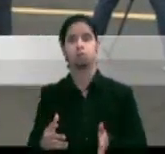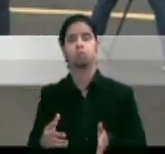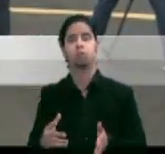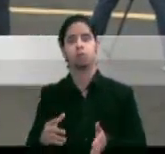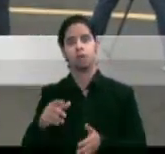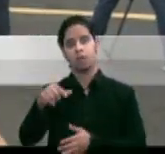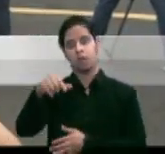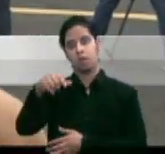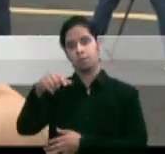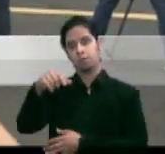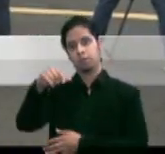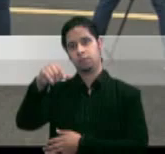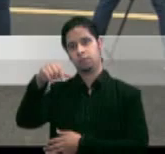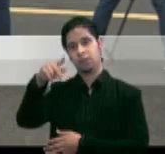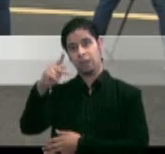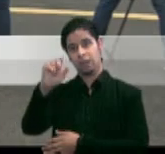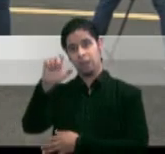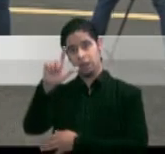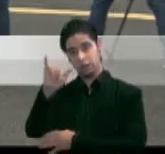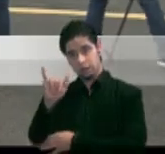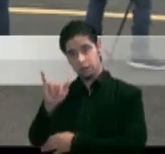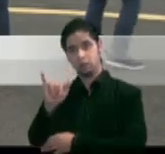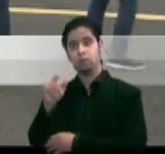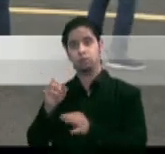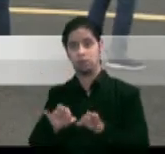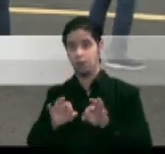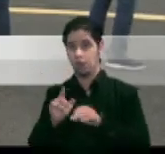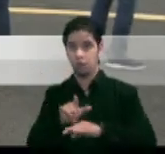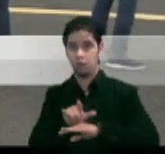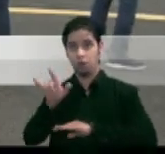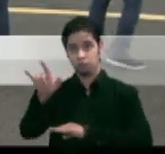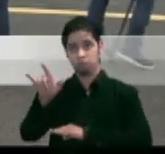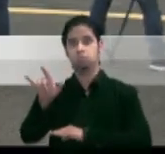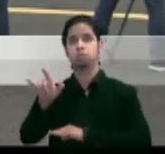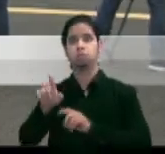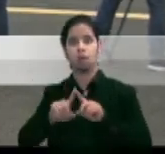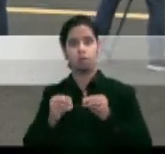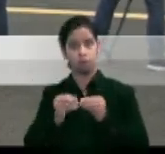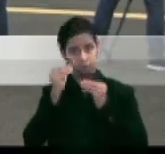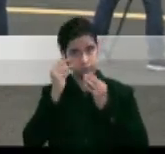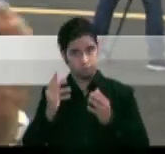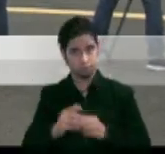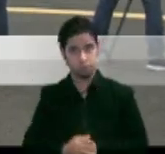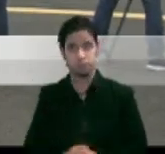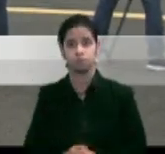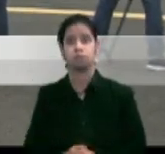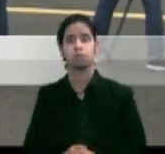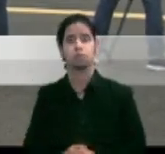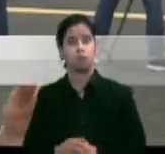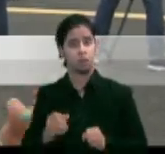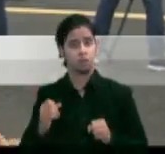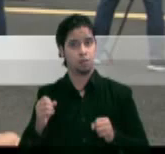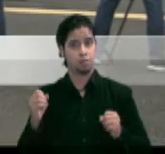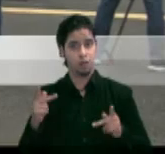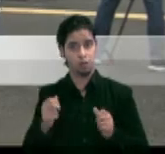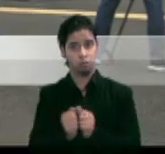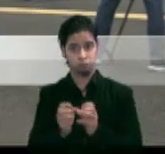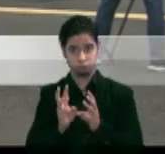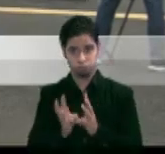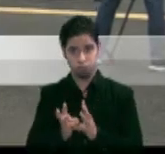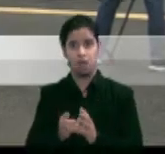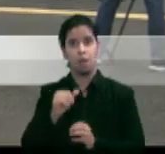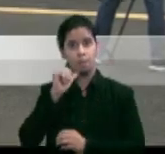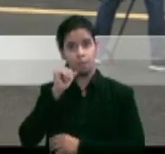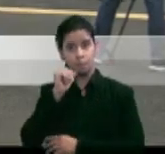Núñez, viajó en el cazahuracanes y le va a contar su experiencia. No se lo pueden perder. Y respecto a las condiciones del tiempo,